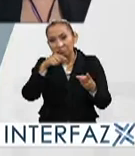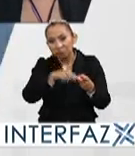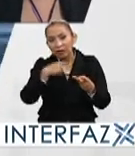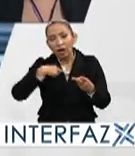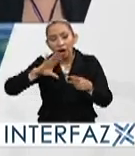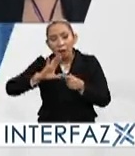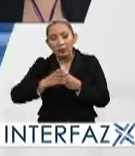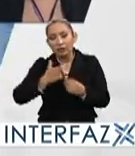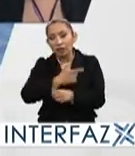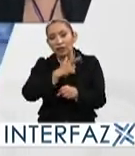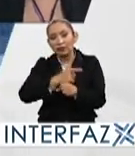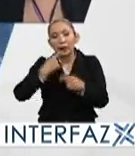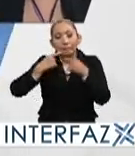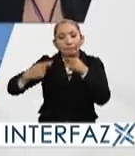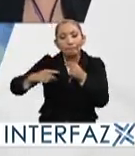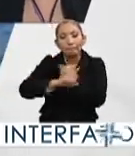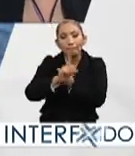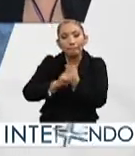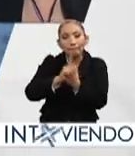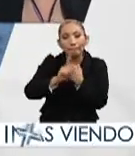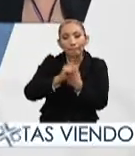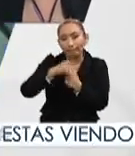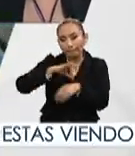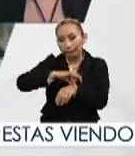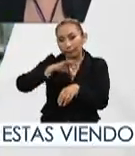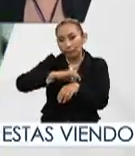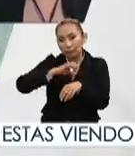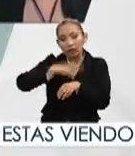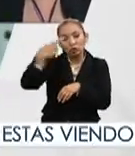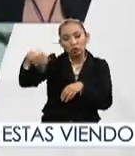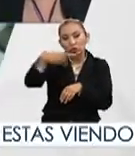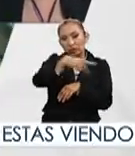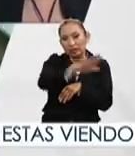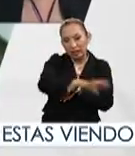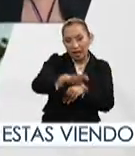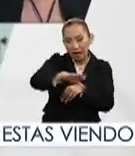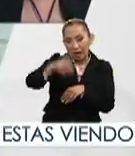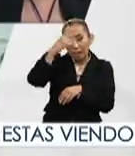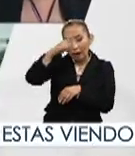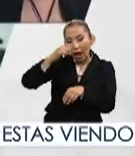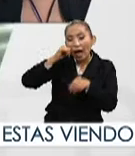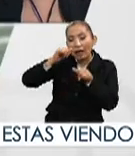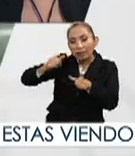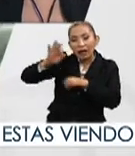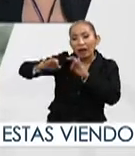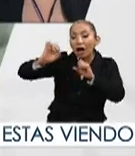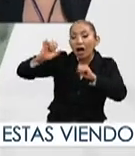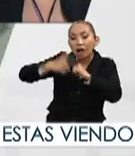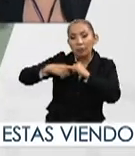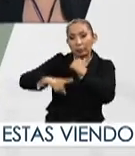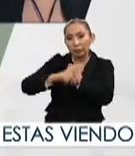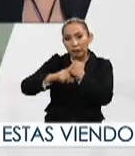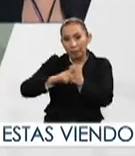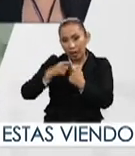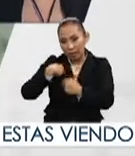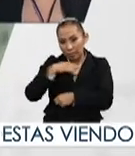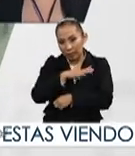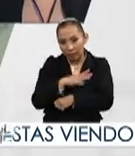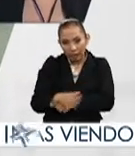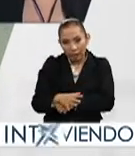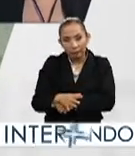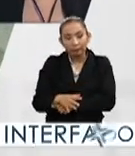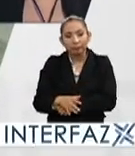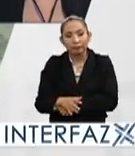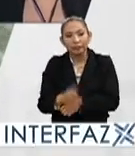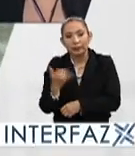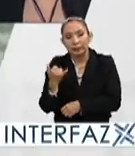la Comisión Nacional de Arbitraje Médico, de las áreas que están para brindarles el servicio en general